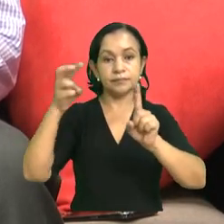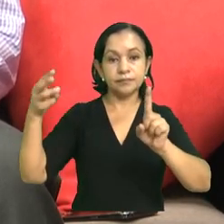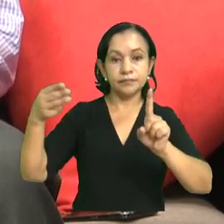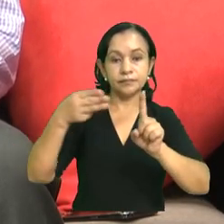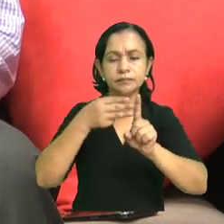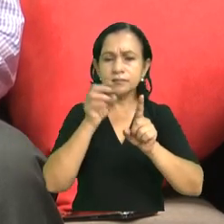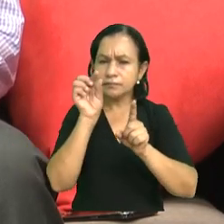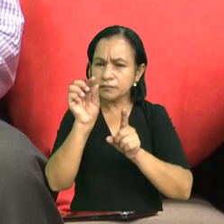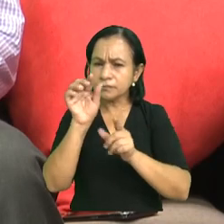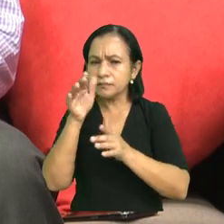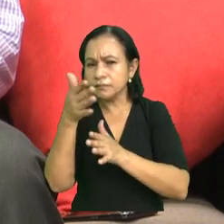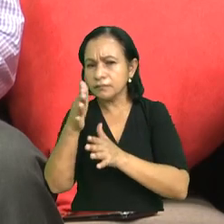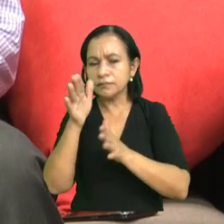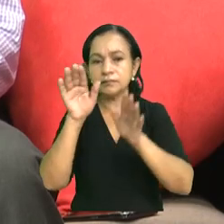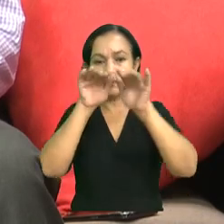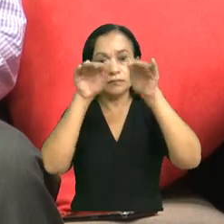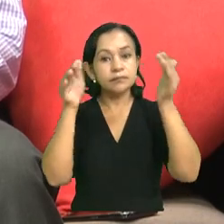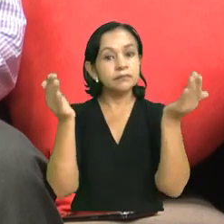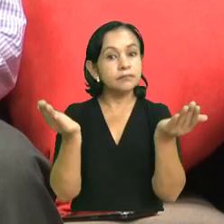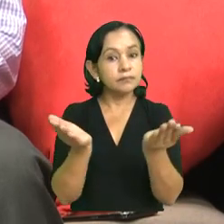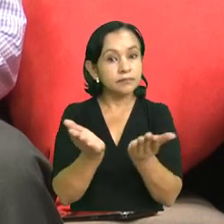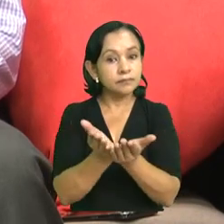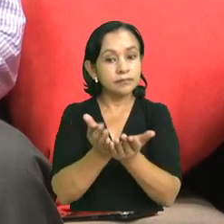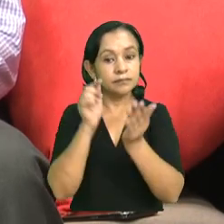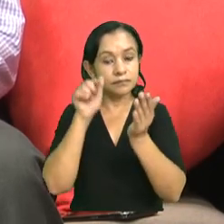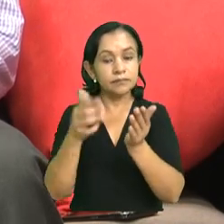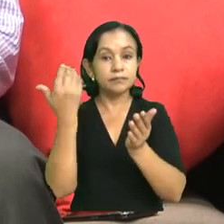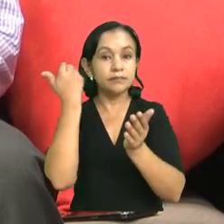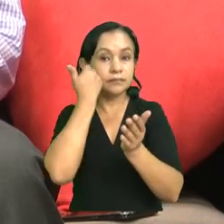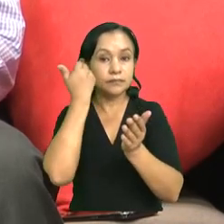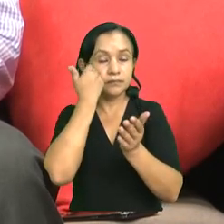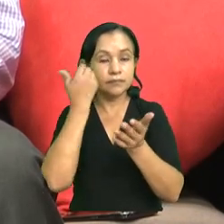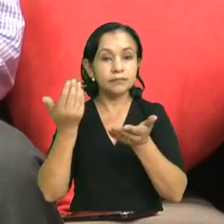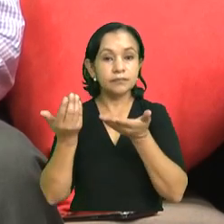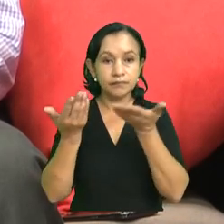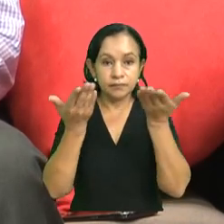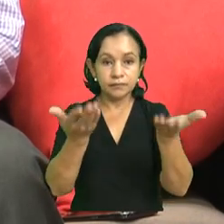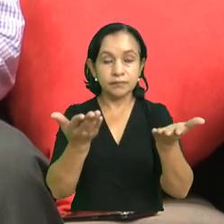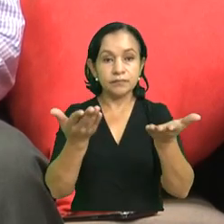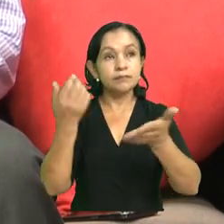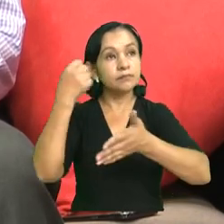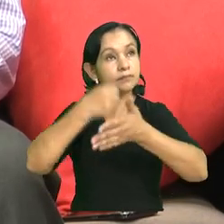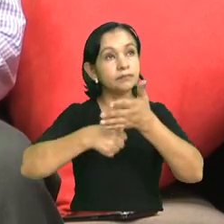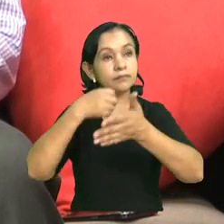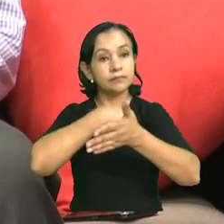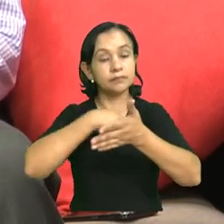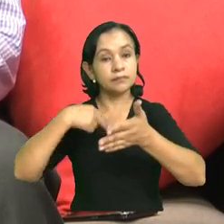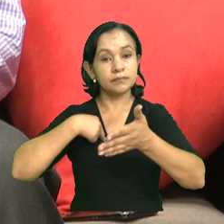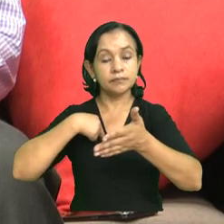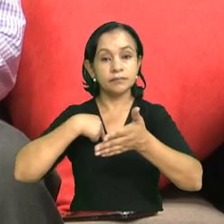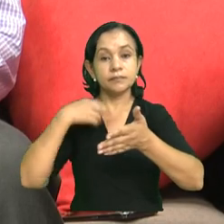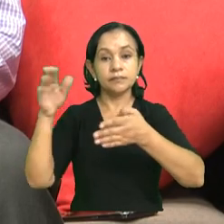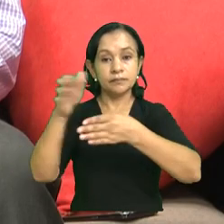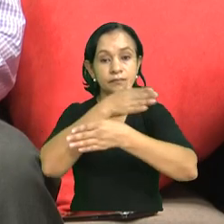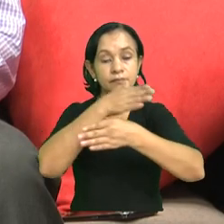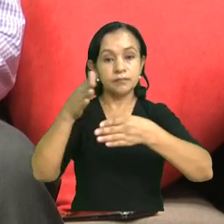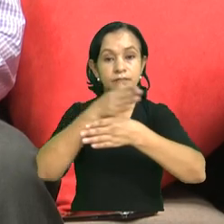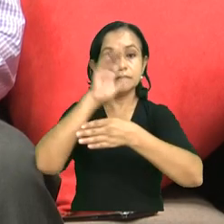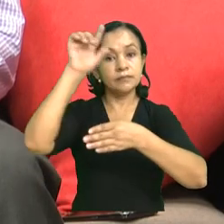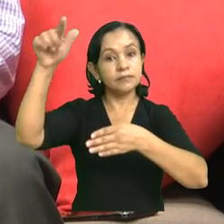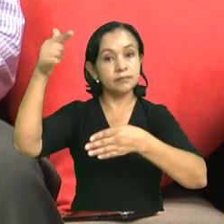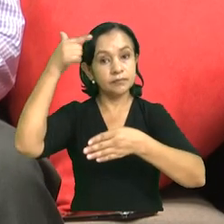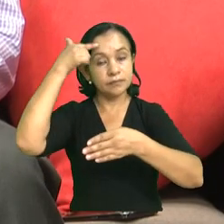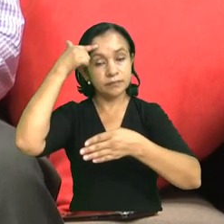menos afectadas a nivel mundial por esta pandemia. Adelante con el informe de los esfuerzos que están realizando los distintos gobiernos